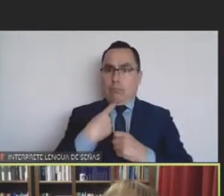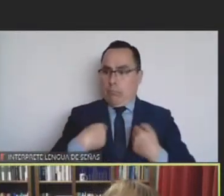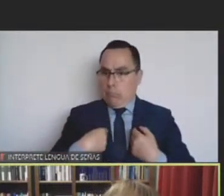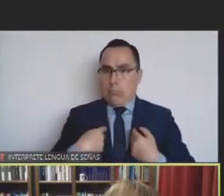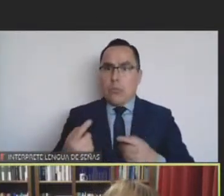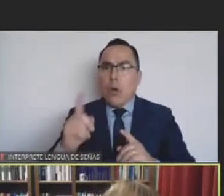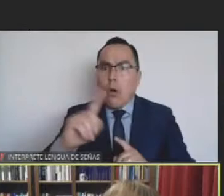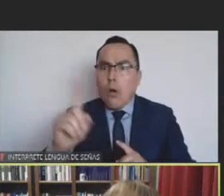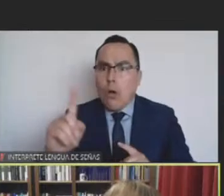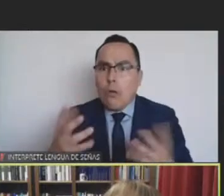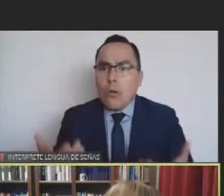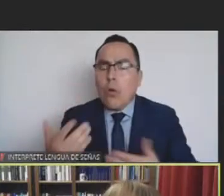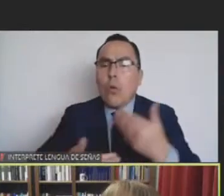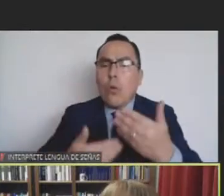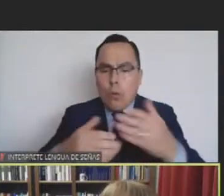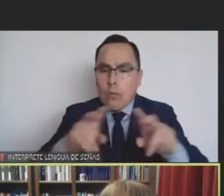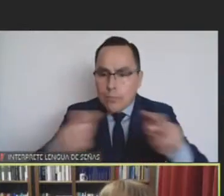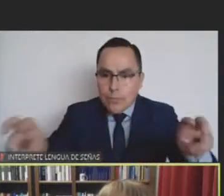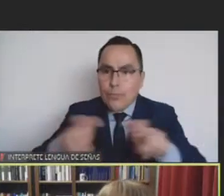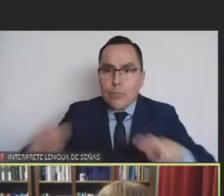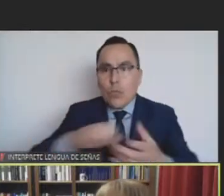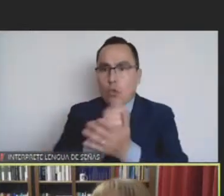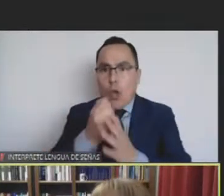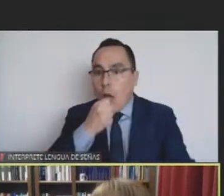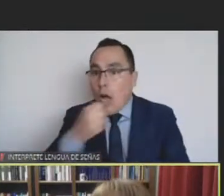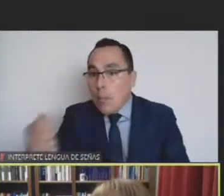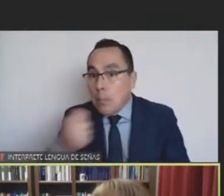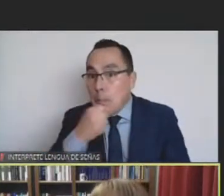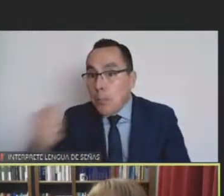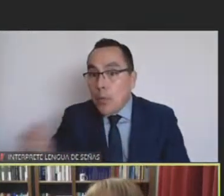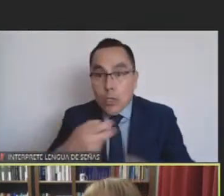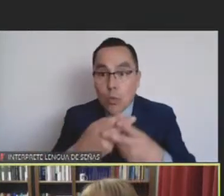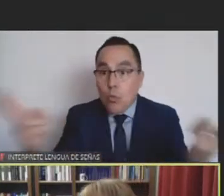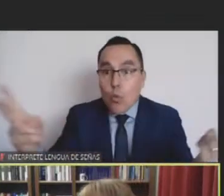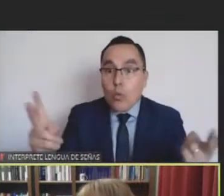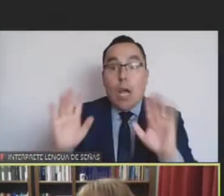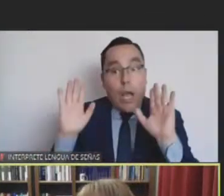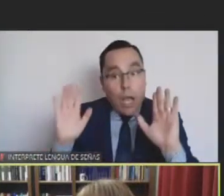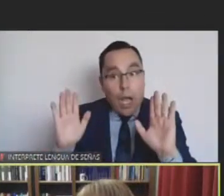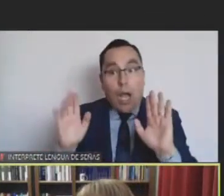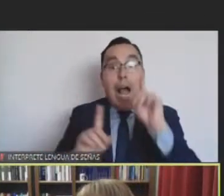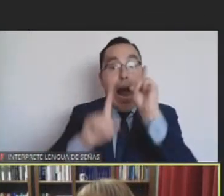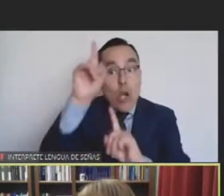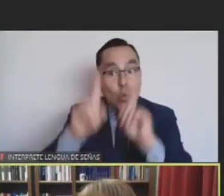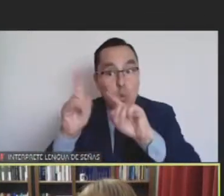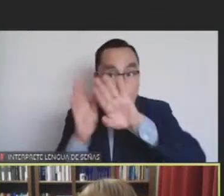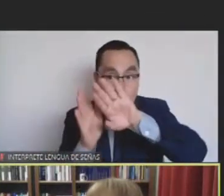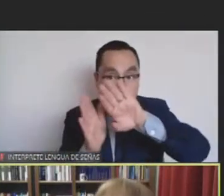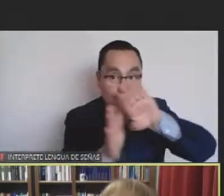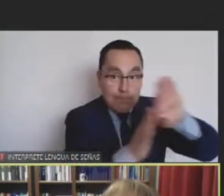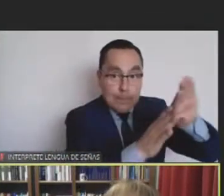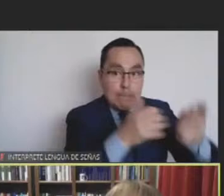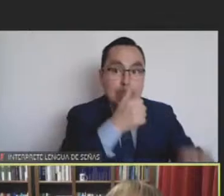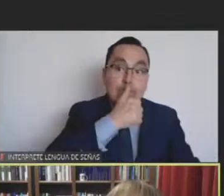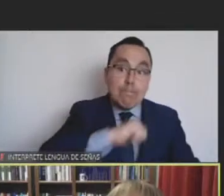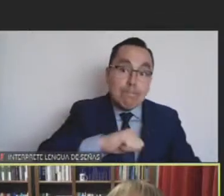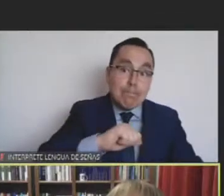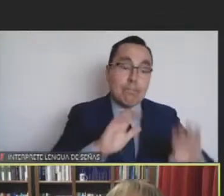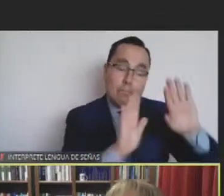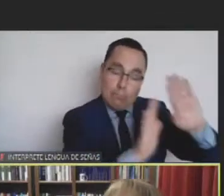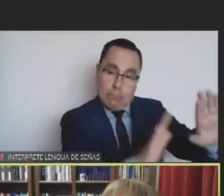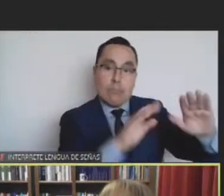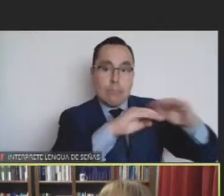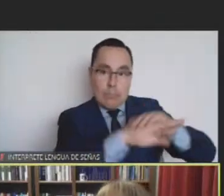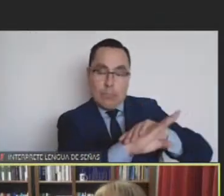de escrutinio por parte de la prensa y del público, salvo situaciones excepcionales en que esto esté reservado, o participación